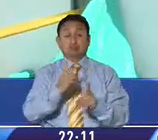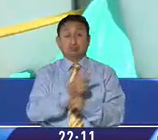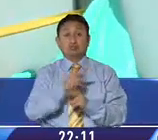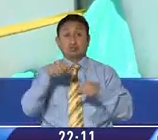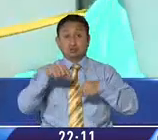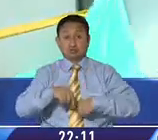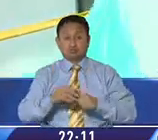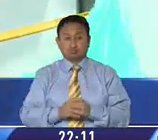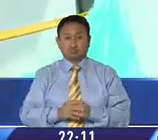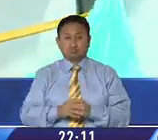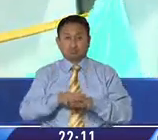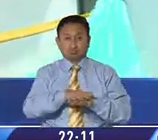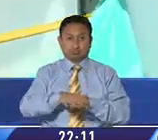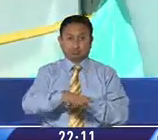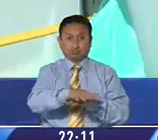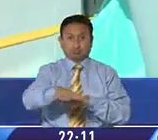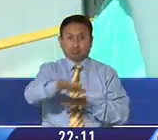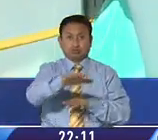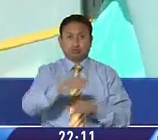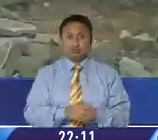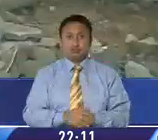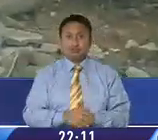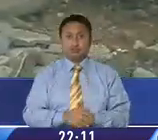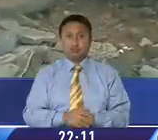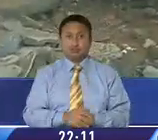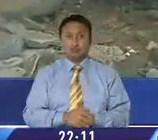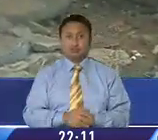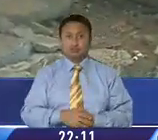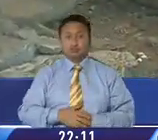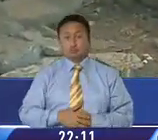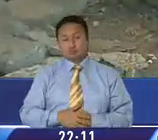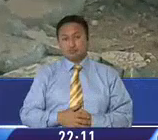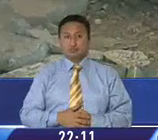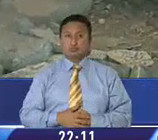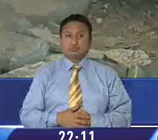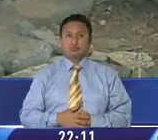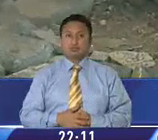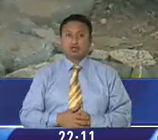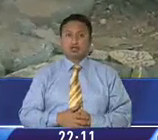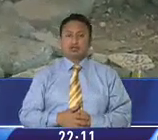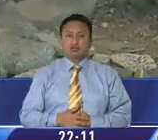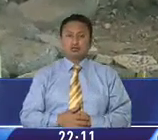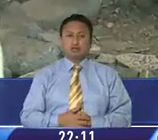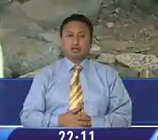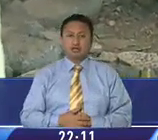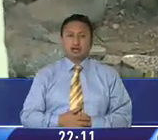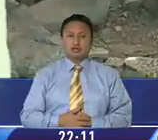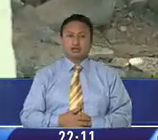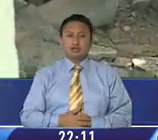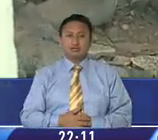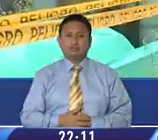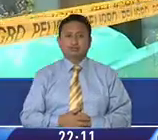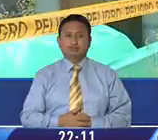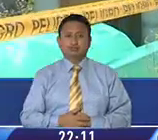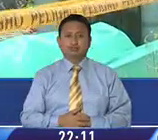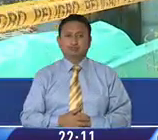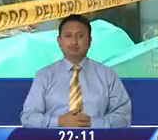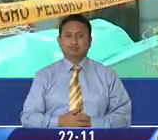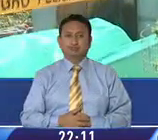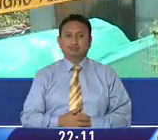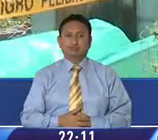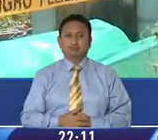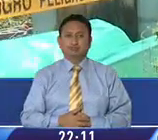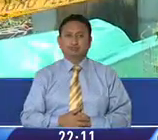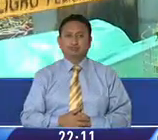alteración y erosión del río Moncas, lo que podría provocar la destrucción de viviendas. Es decir, algo de lo que ya los vecinos estaban